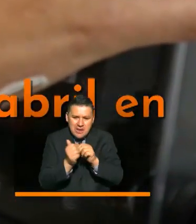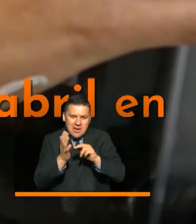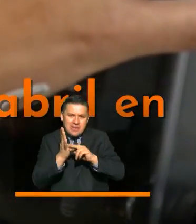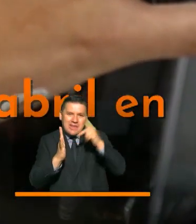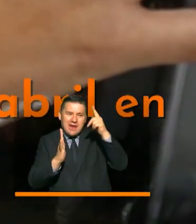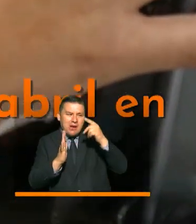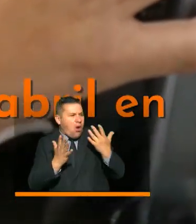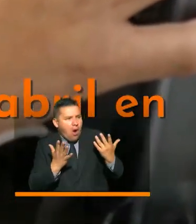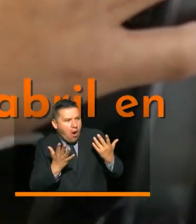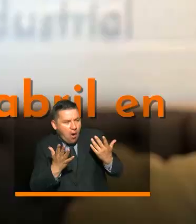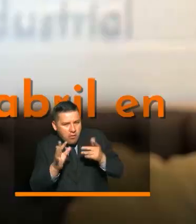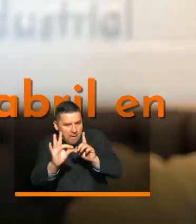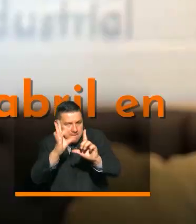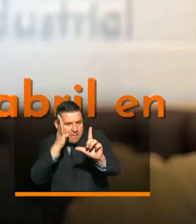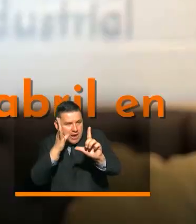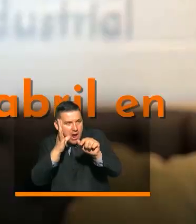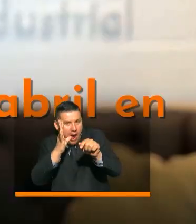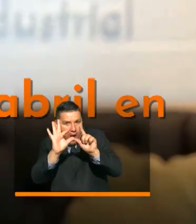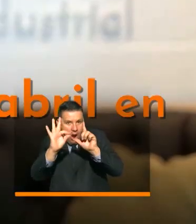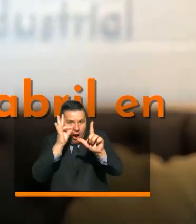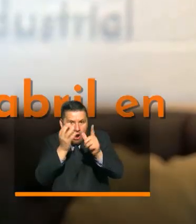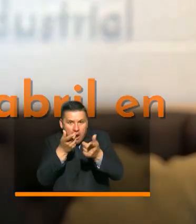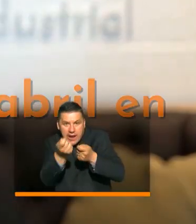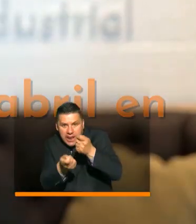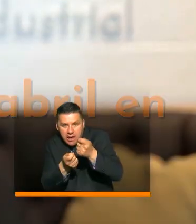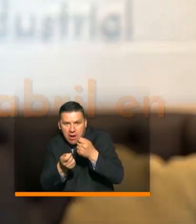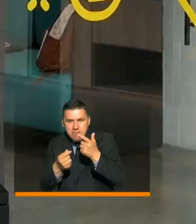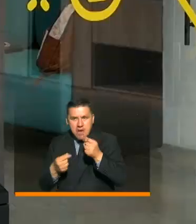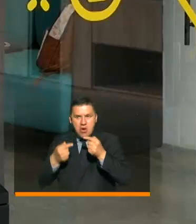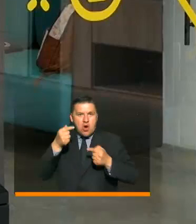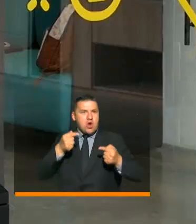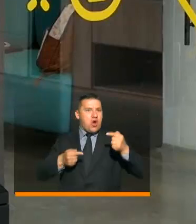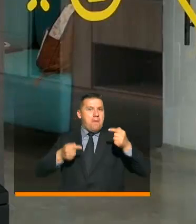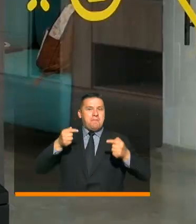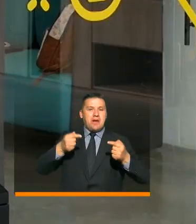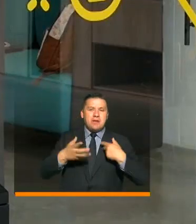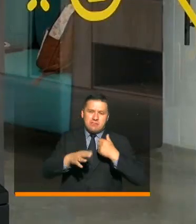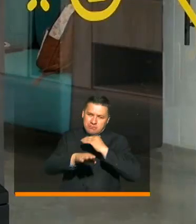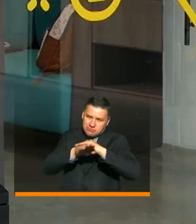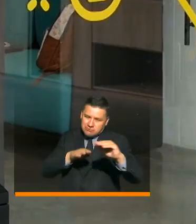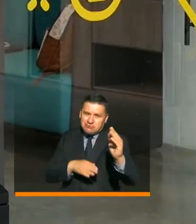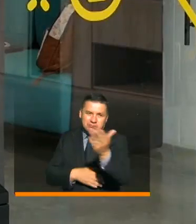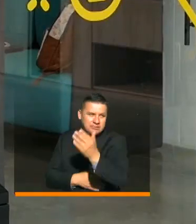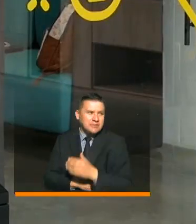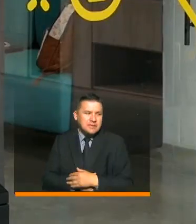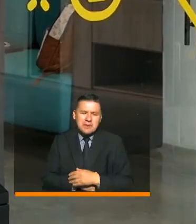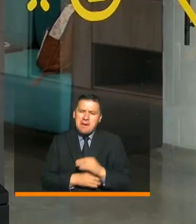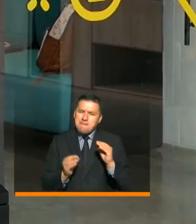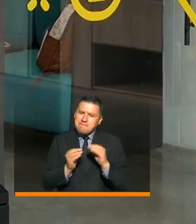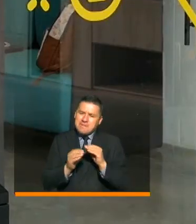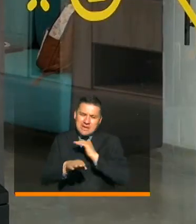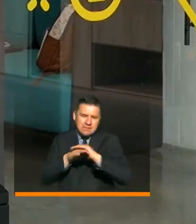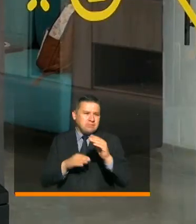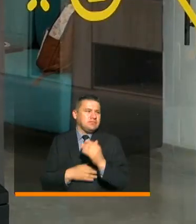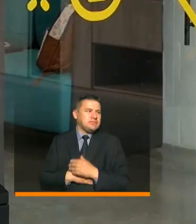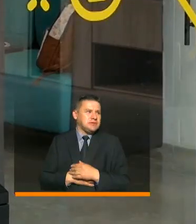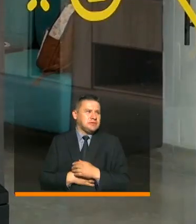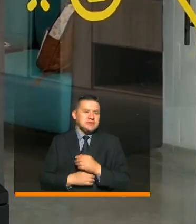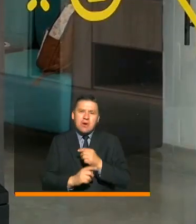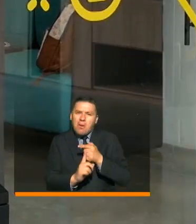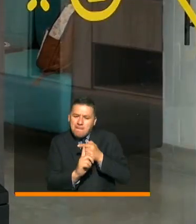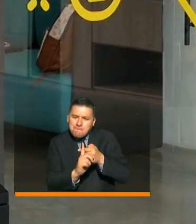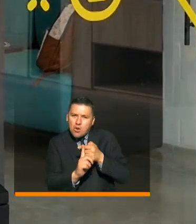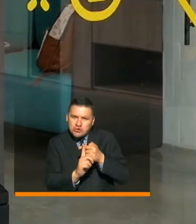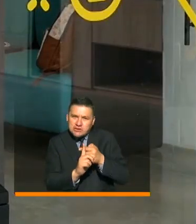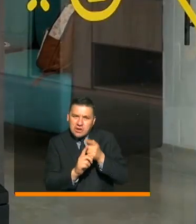virtual herramientas que les permitan ser más competitivas. Quiero invitarlos de manera muy positiva